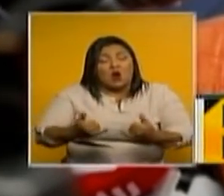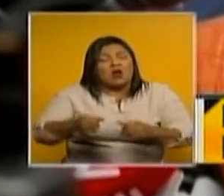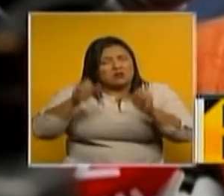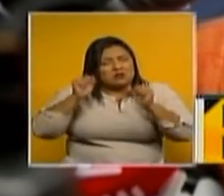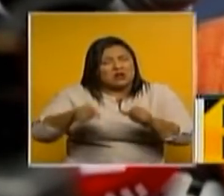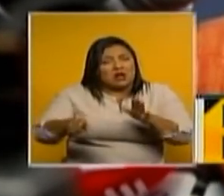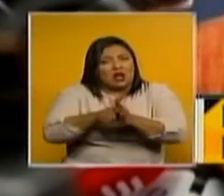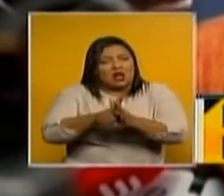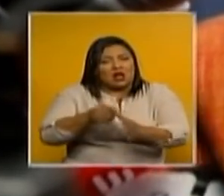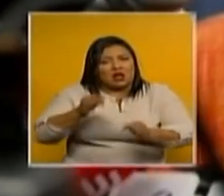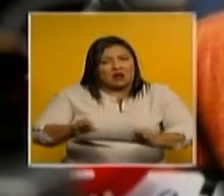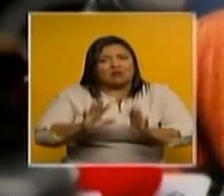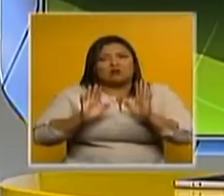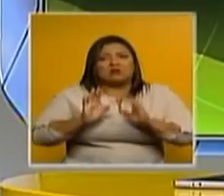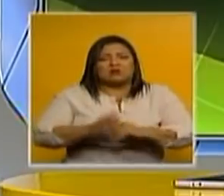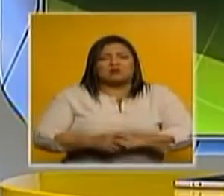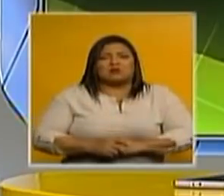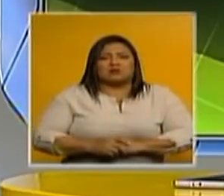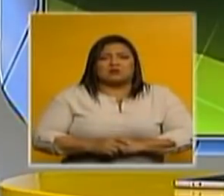tenga que hacer.